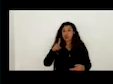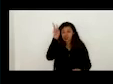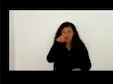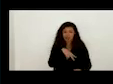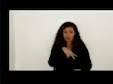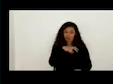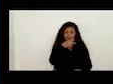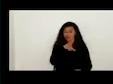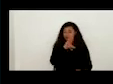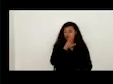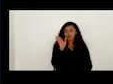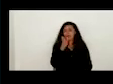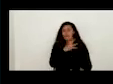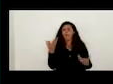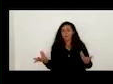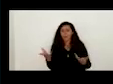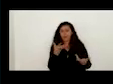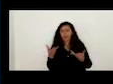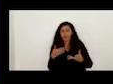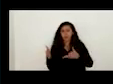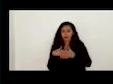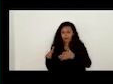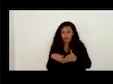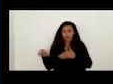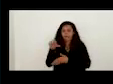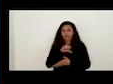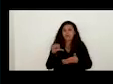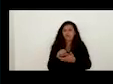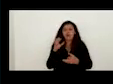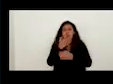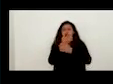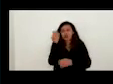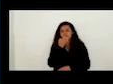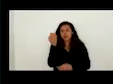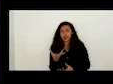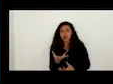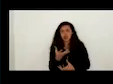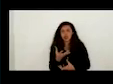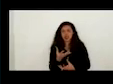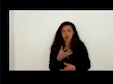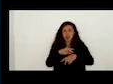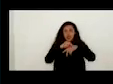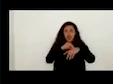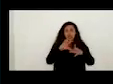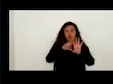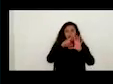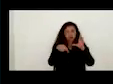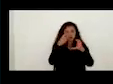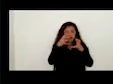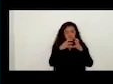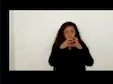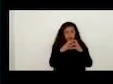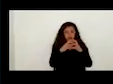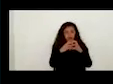se hizo un guisado en el centro o en la escuela y son unas albóndigas, estas albóndigas deberían de enseñarse desde